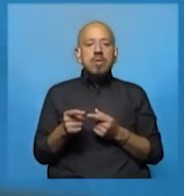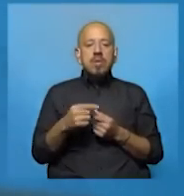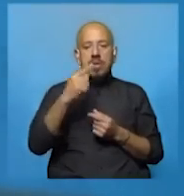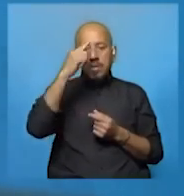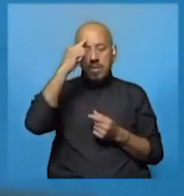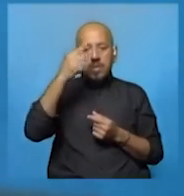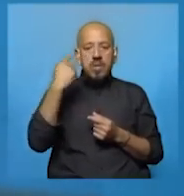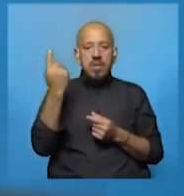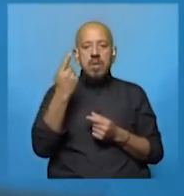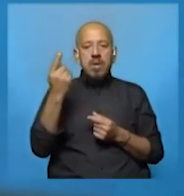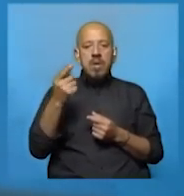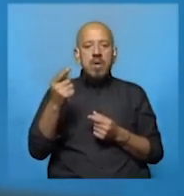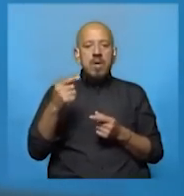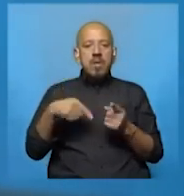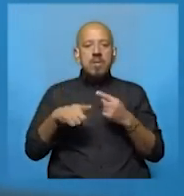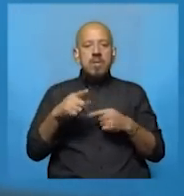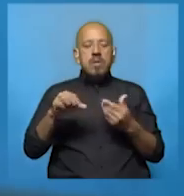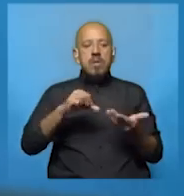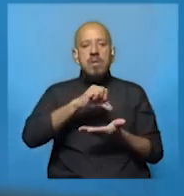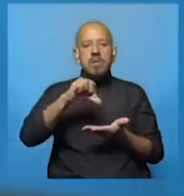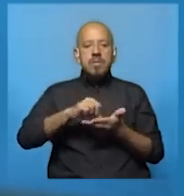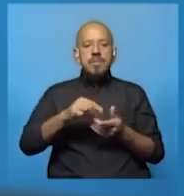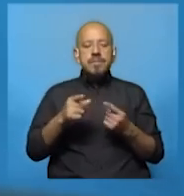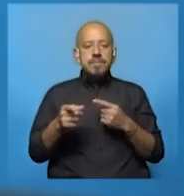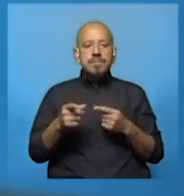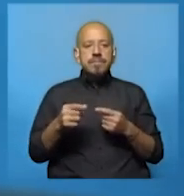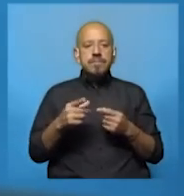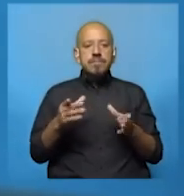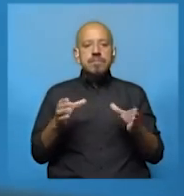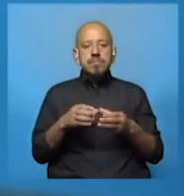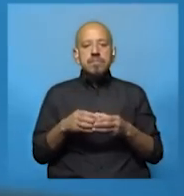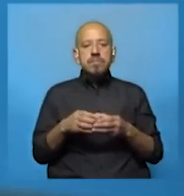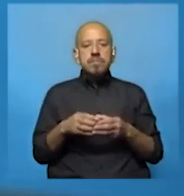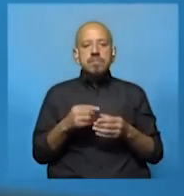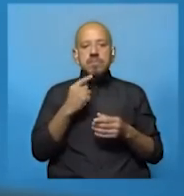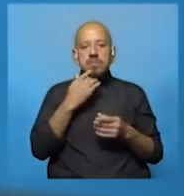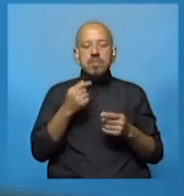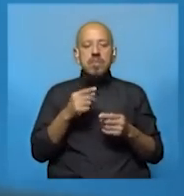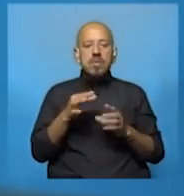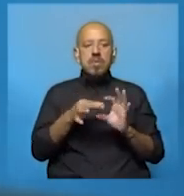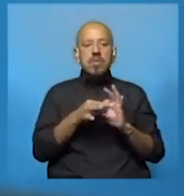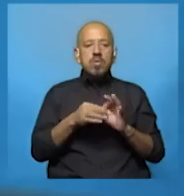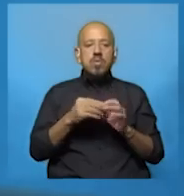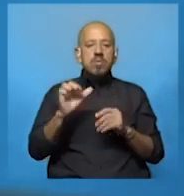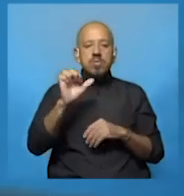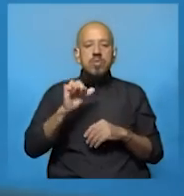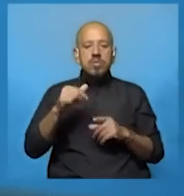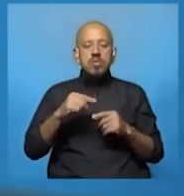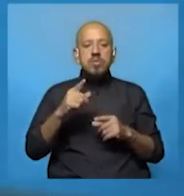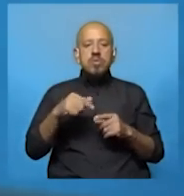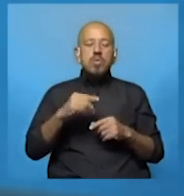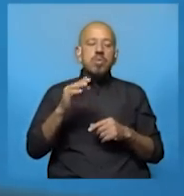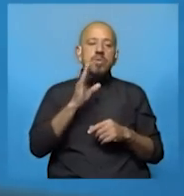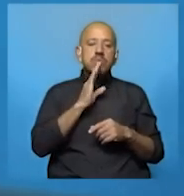internacionales o a países poderosos o comunidades de países poderosos como la Unión Europea o el tesoro de Estados Unidos